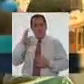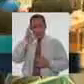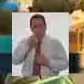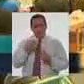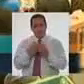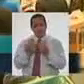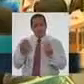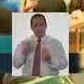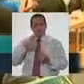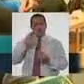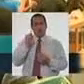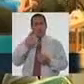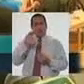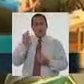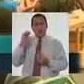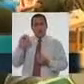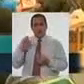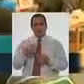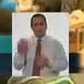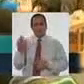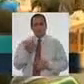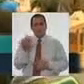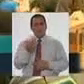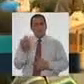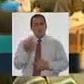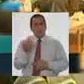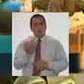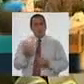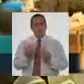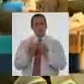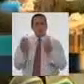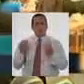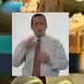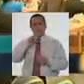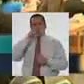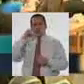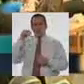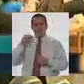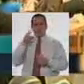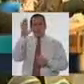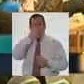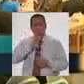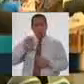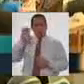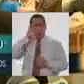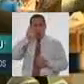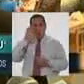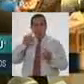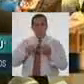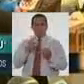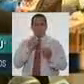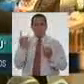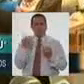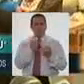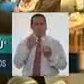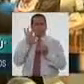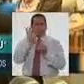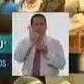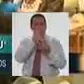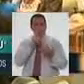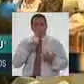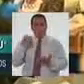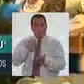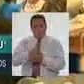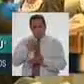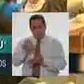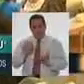cacaos finos, estos cacaos que compran las grandes chocolaterías de Europa, de Estados Unidos, etcétera. Entonces,